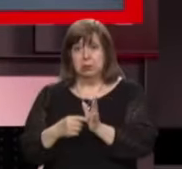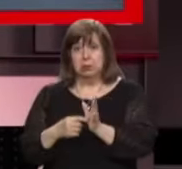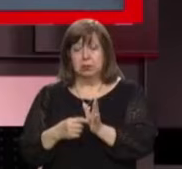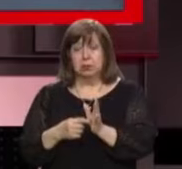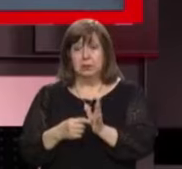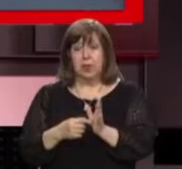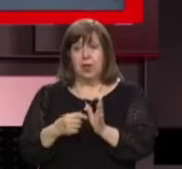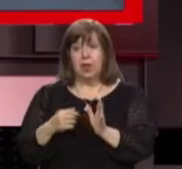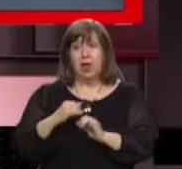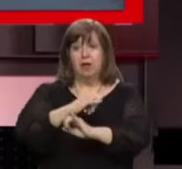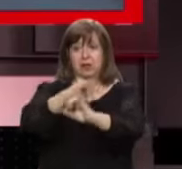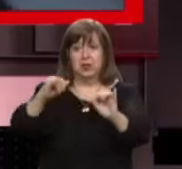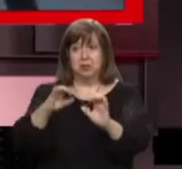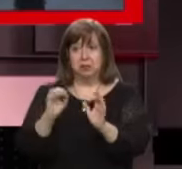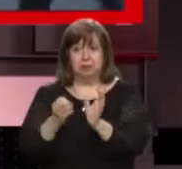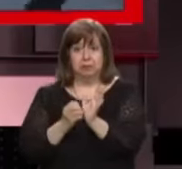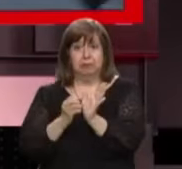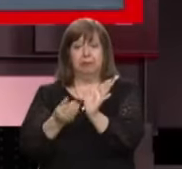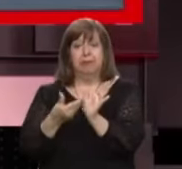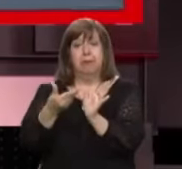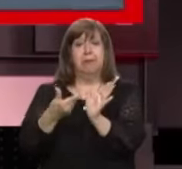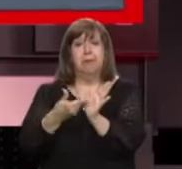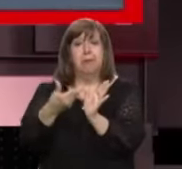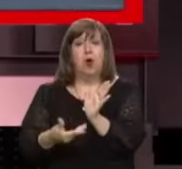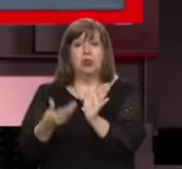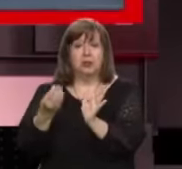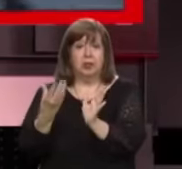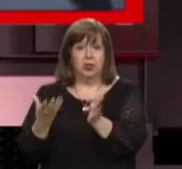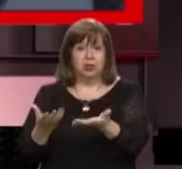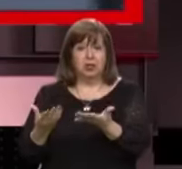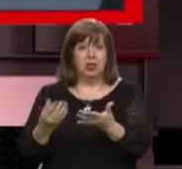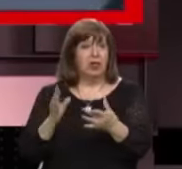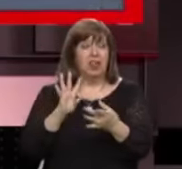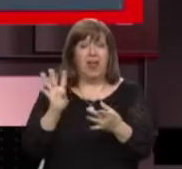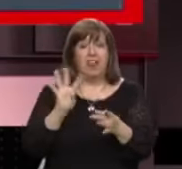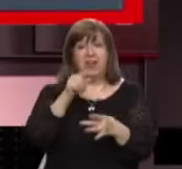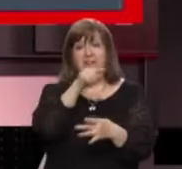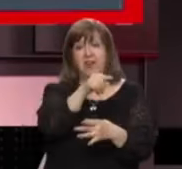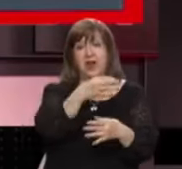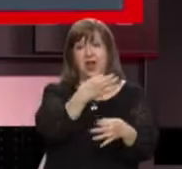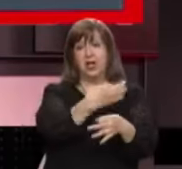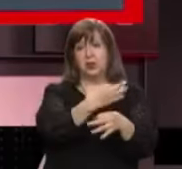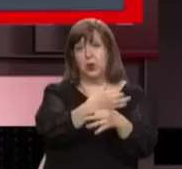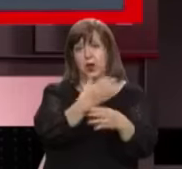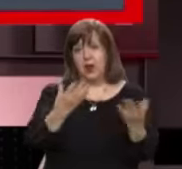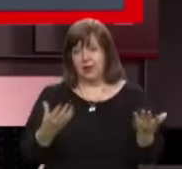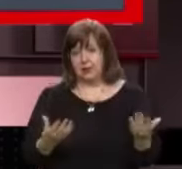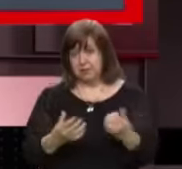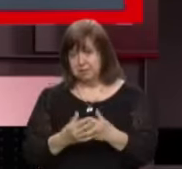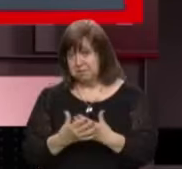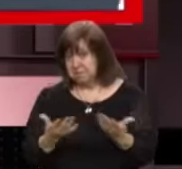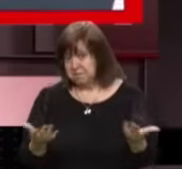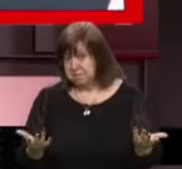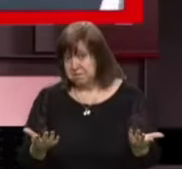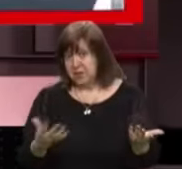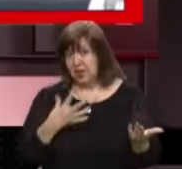a conocimiento de la gente y que eso no tiene nada que ver con lo que sucede en la realidad muchas veces.